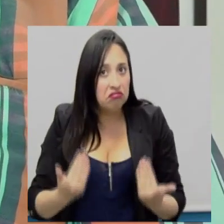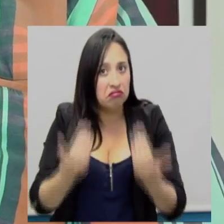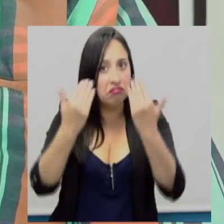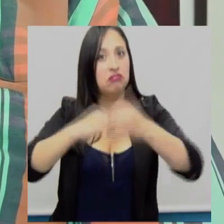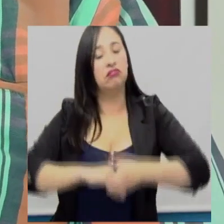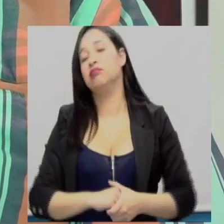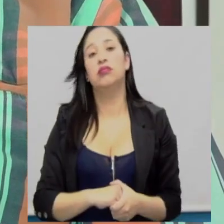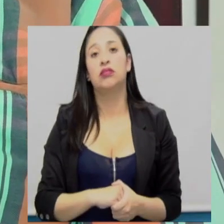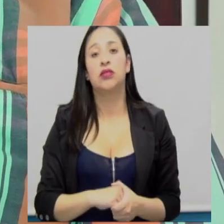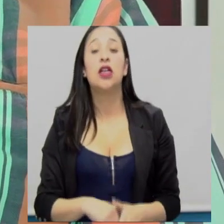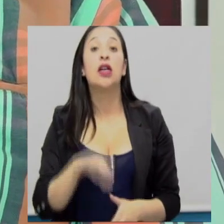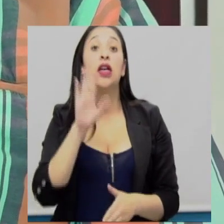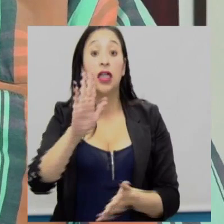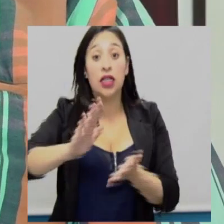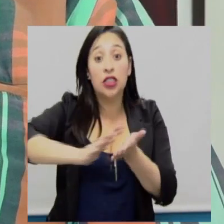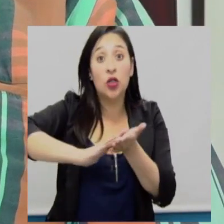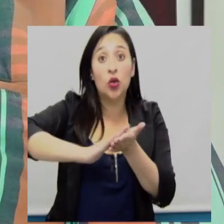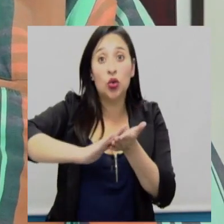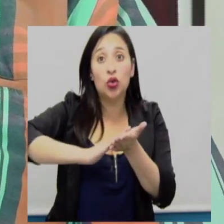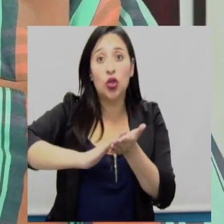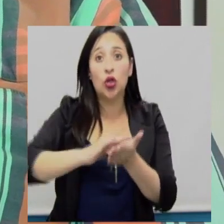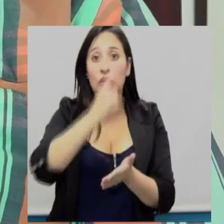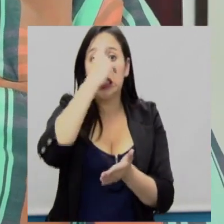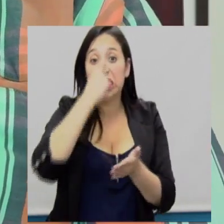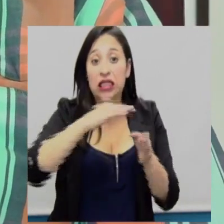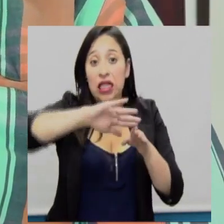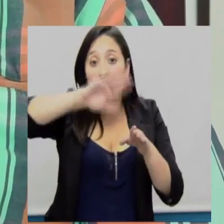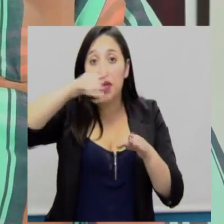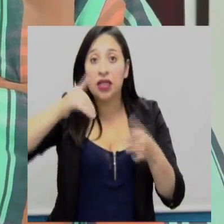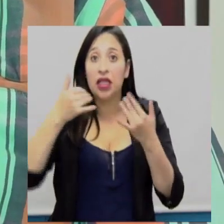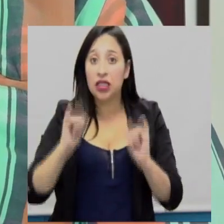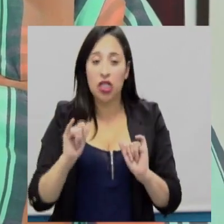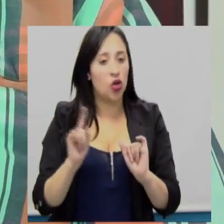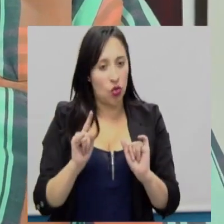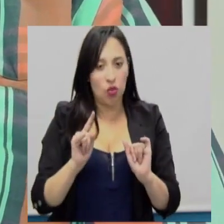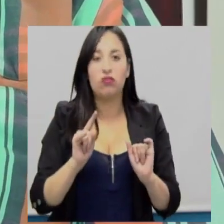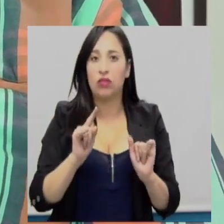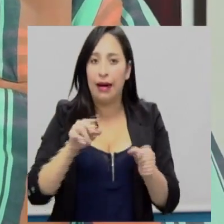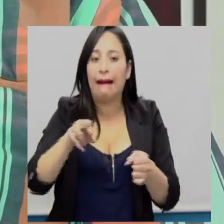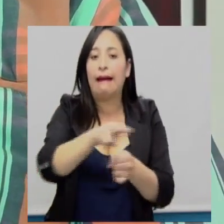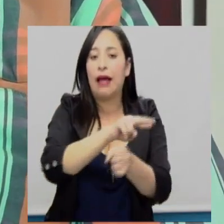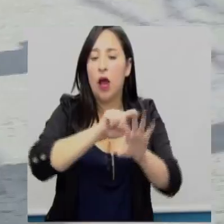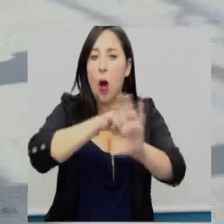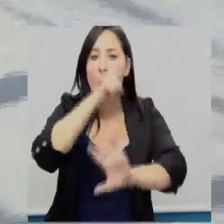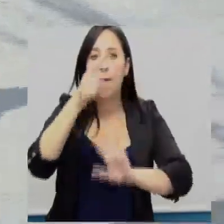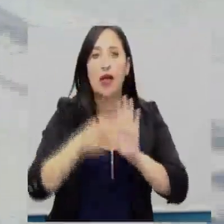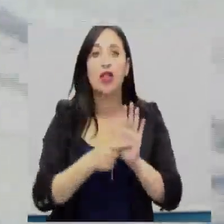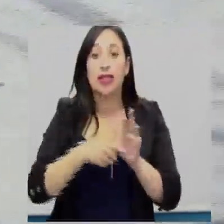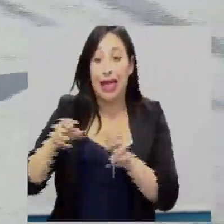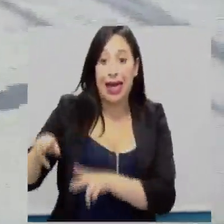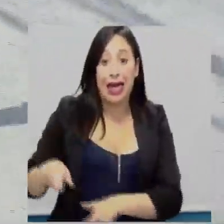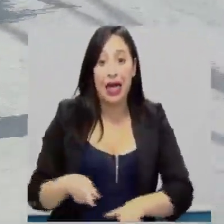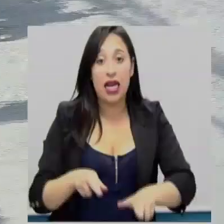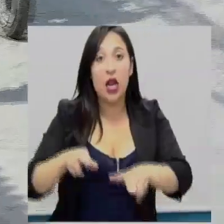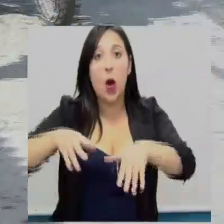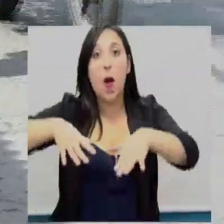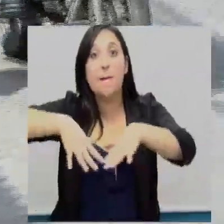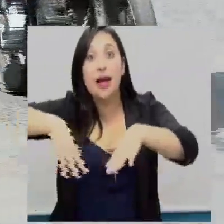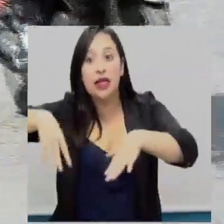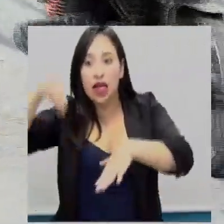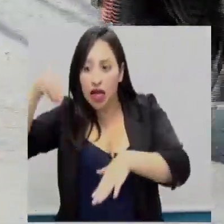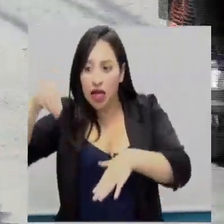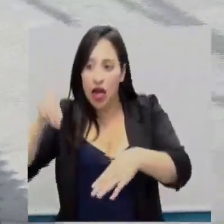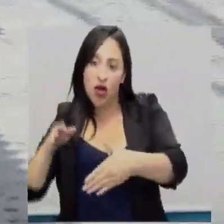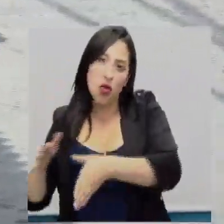sería una solución casi que regional, y extraer el agua del río Magdalena. Ante este drama social que afecta a más